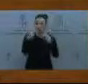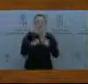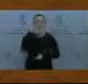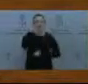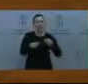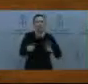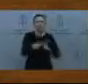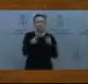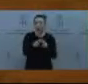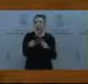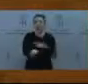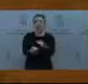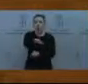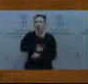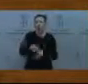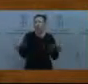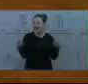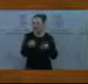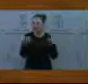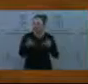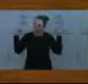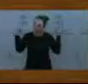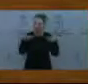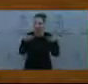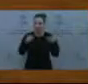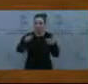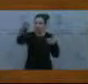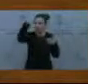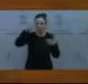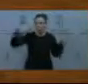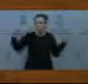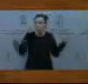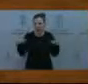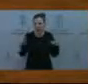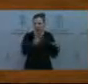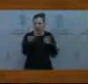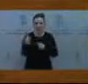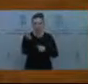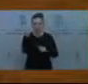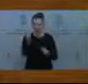lo primero, en lo urgente y en lo más necesario. Y, sinceramente, creemos que este es uno de los